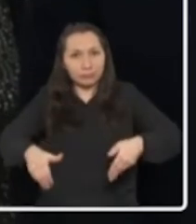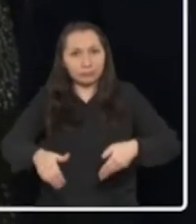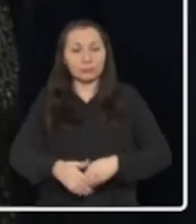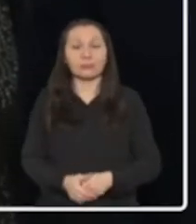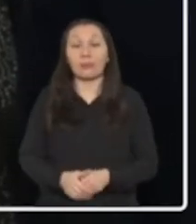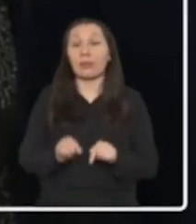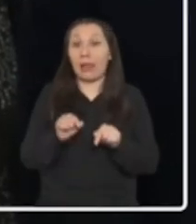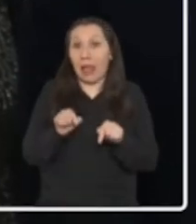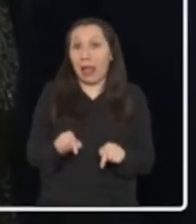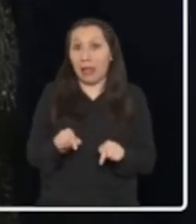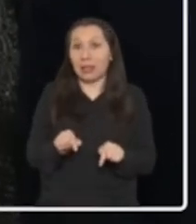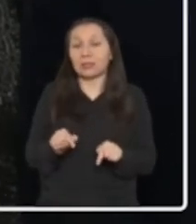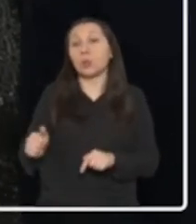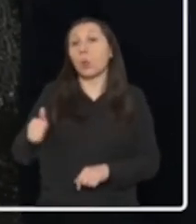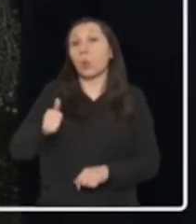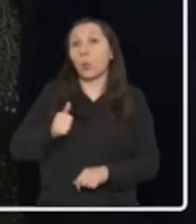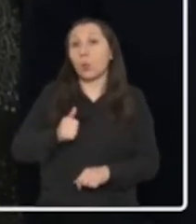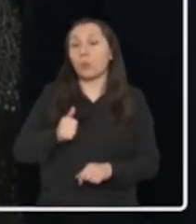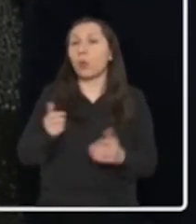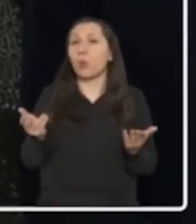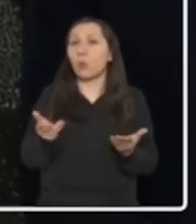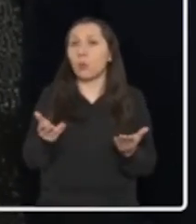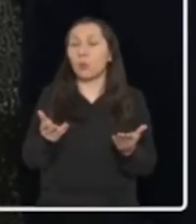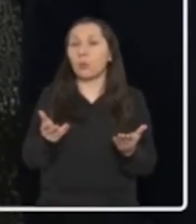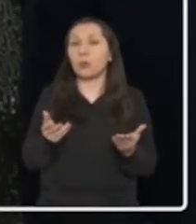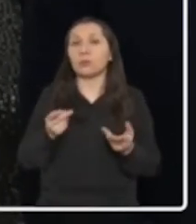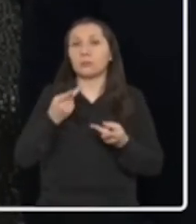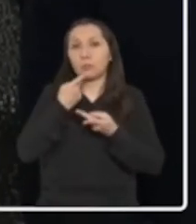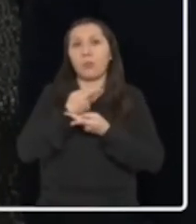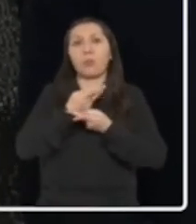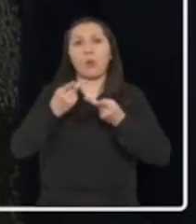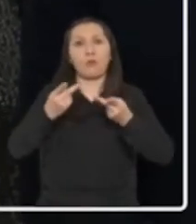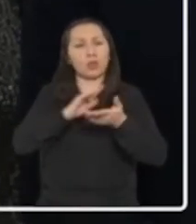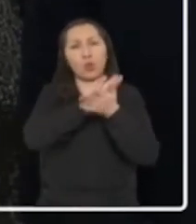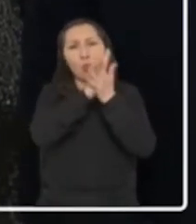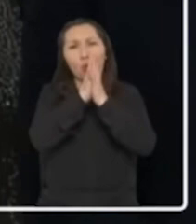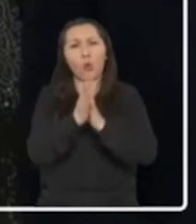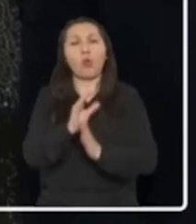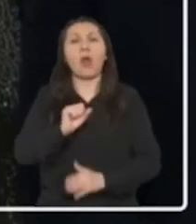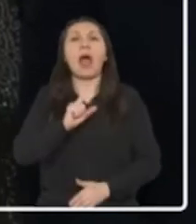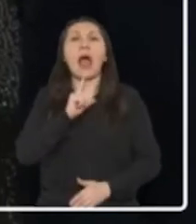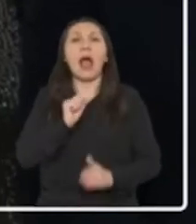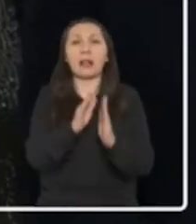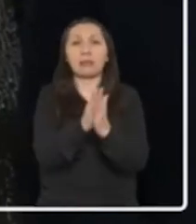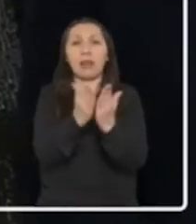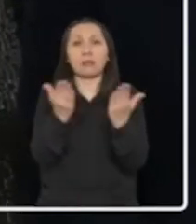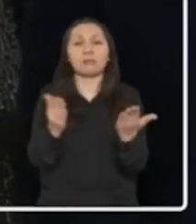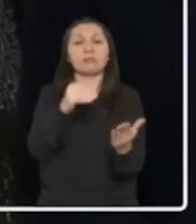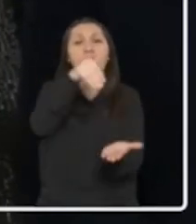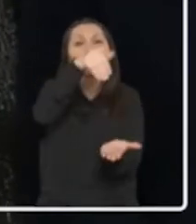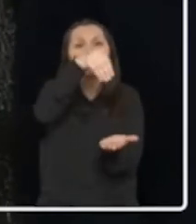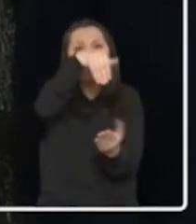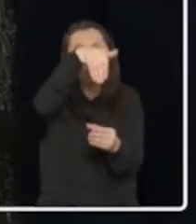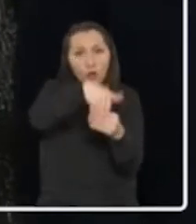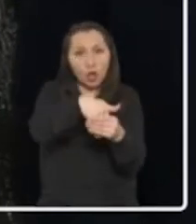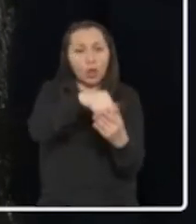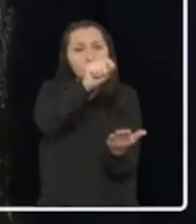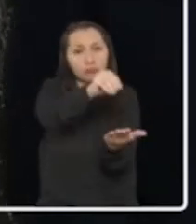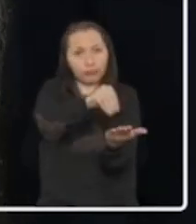Esto, en este caso, se cumple mediante la publicación integral de las actas de las mesas de votación.